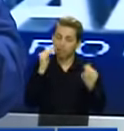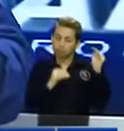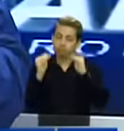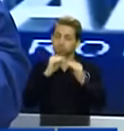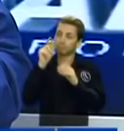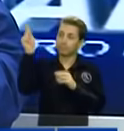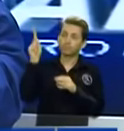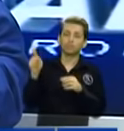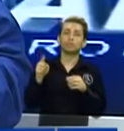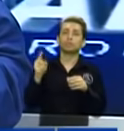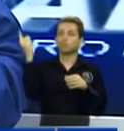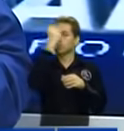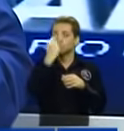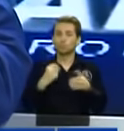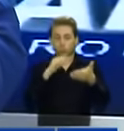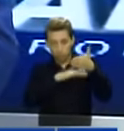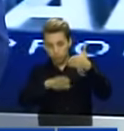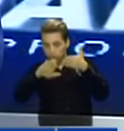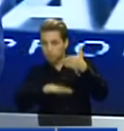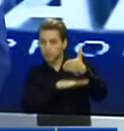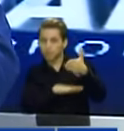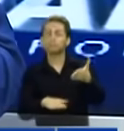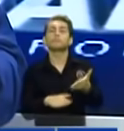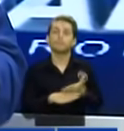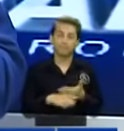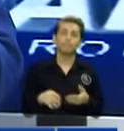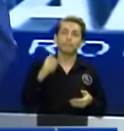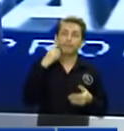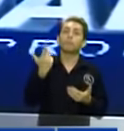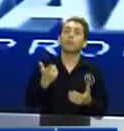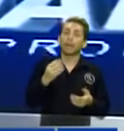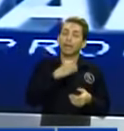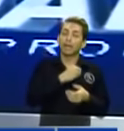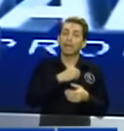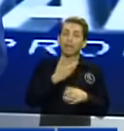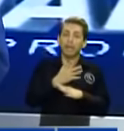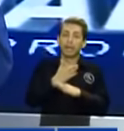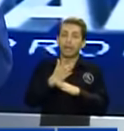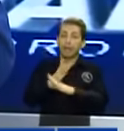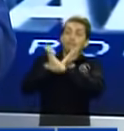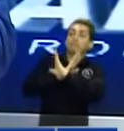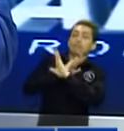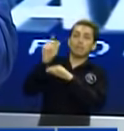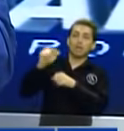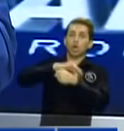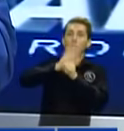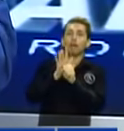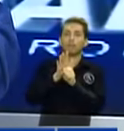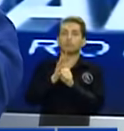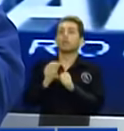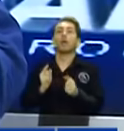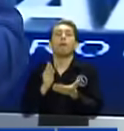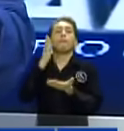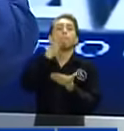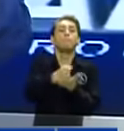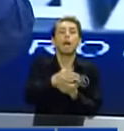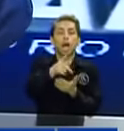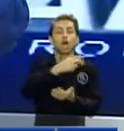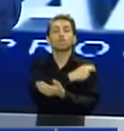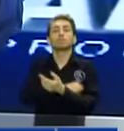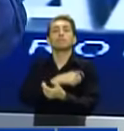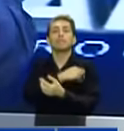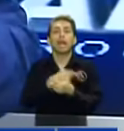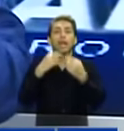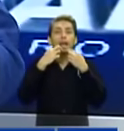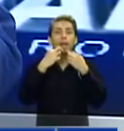primera batería de hospitales para evitar que una persona con coronavirus vaya a un hospital público y pueda contaminar